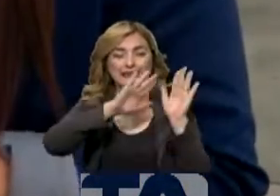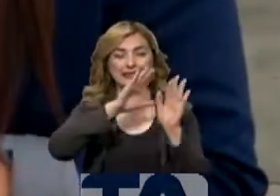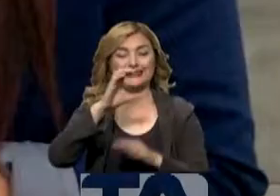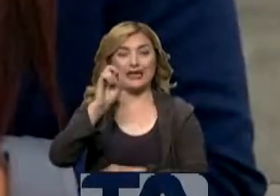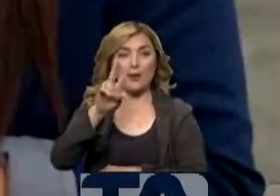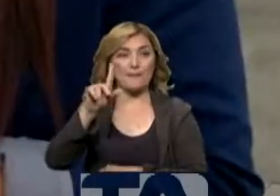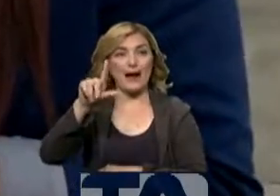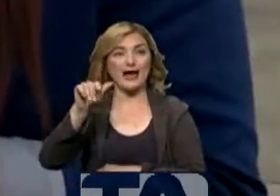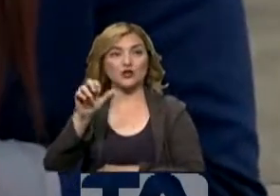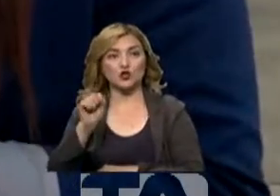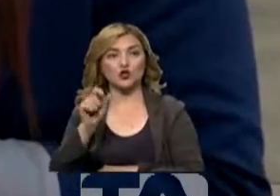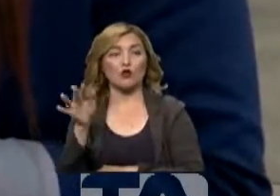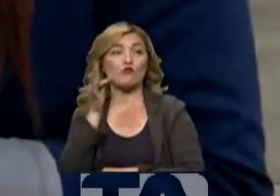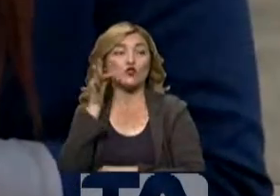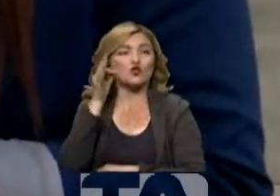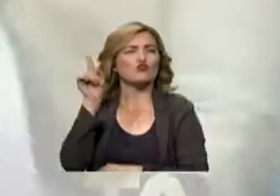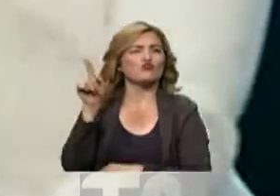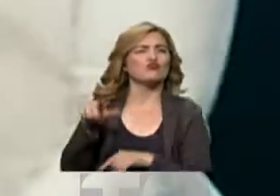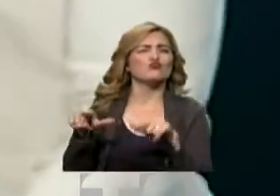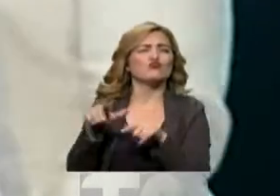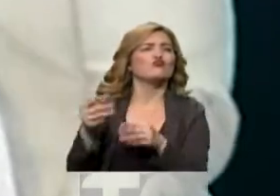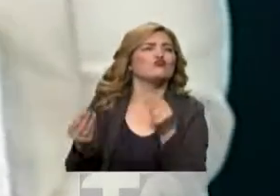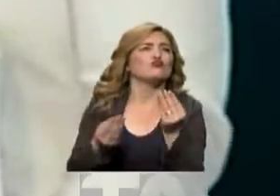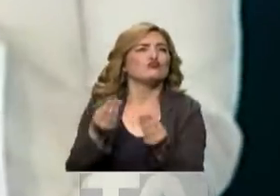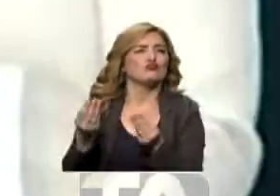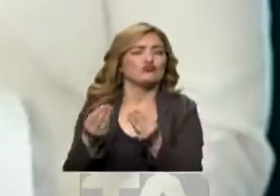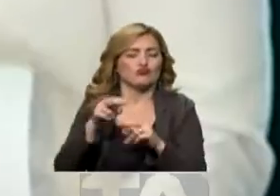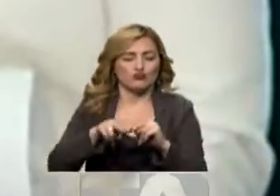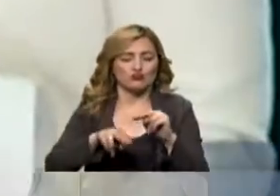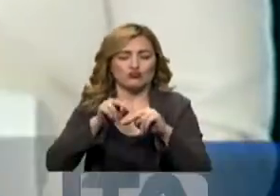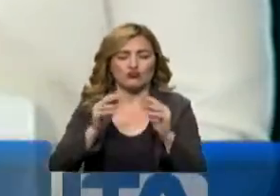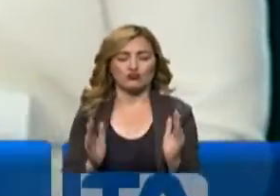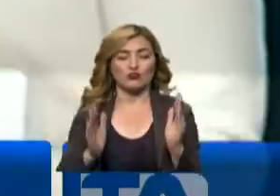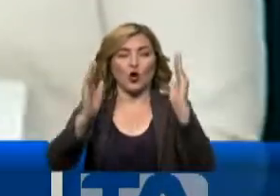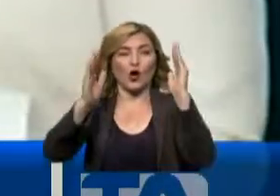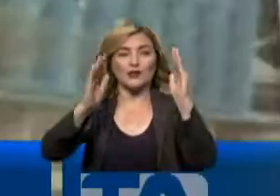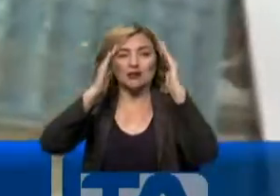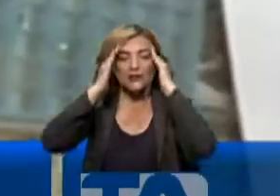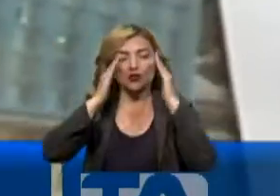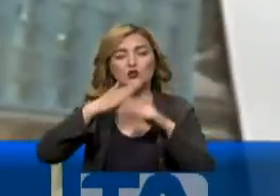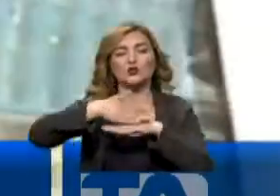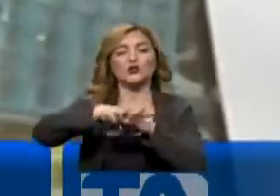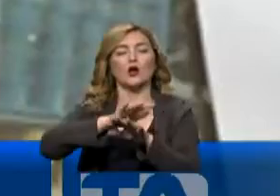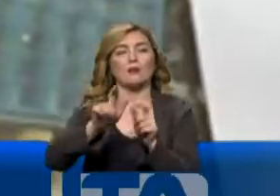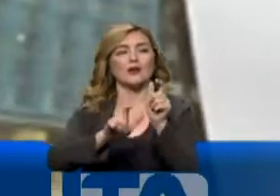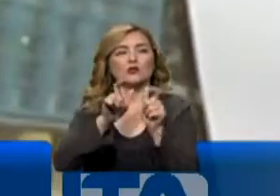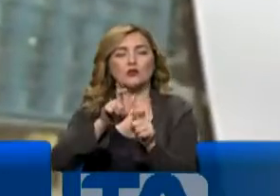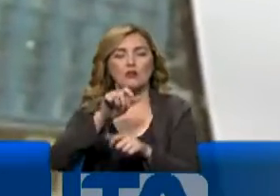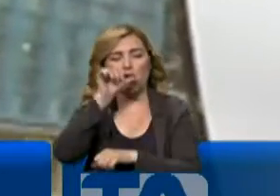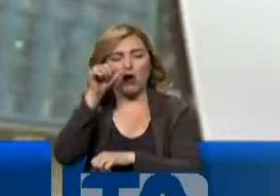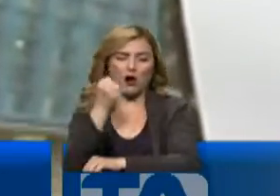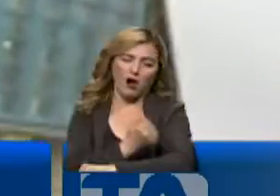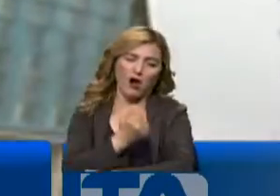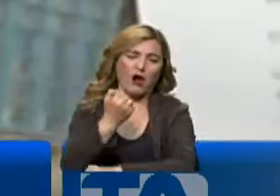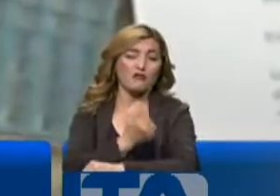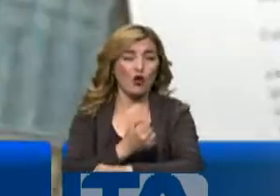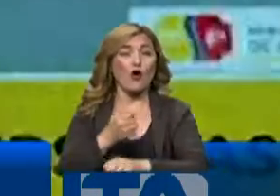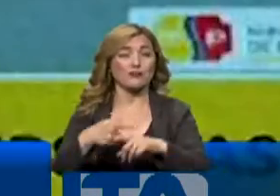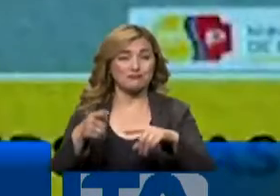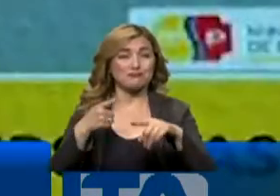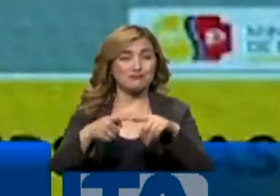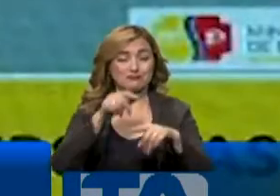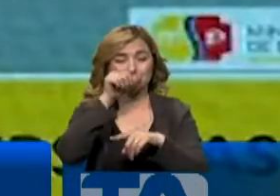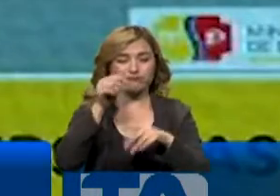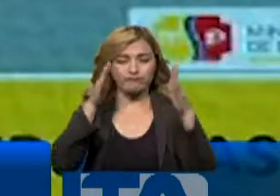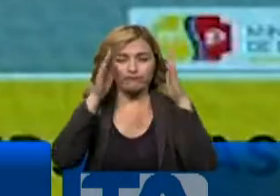Ceballos, hablaron del futuro de este espacio. Consistía en edificar un complejo de atención integral para personas con consumo problemático de alcohol y otras